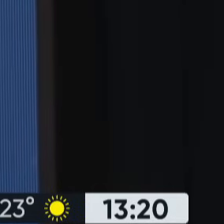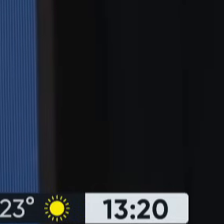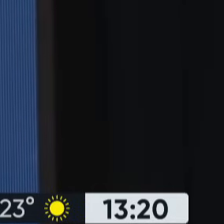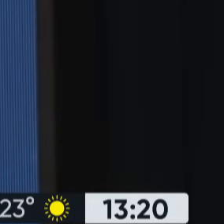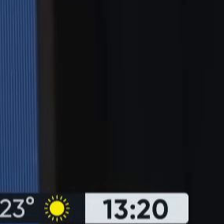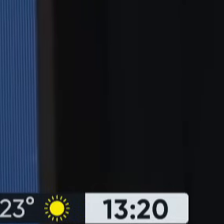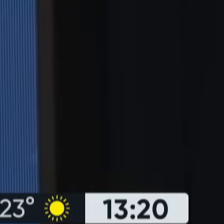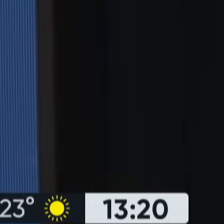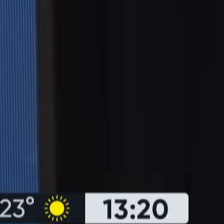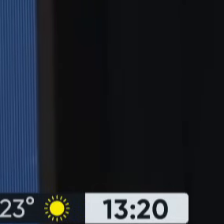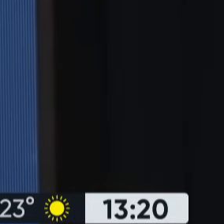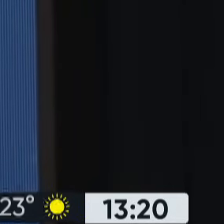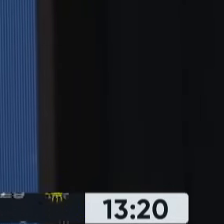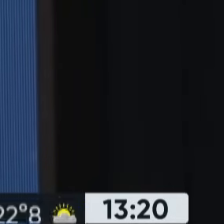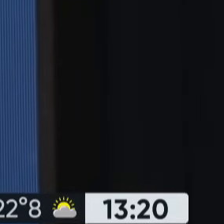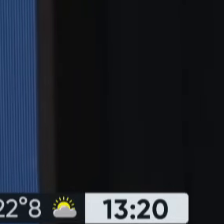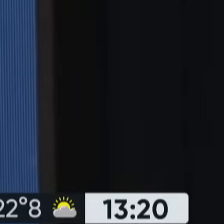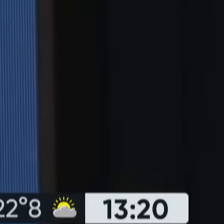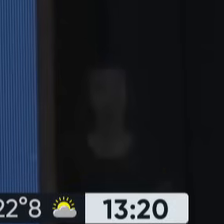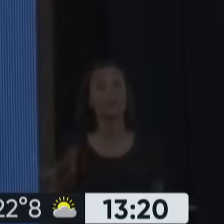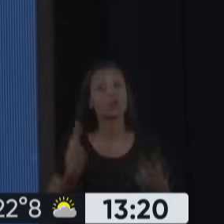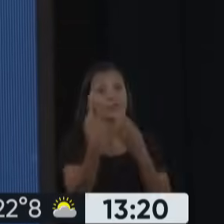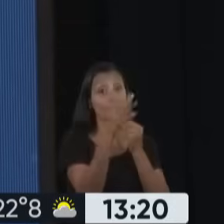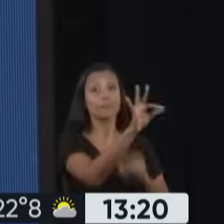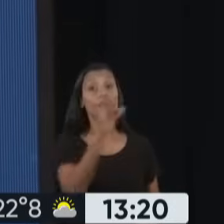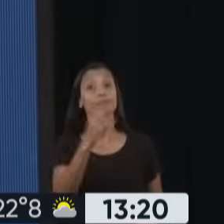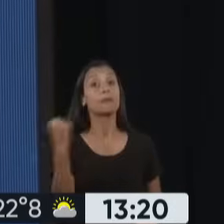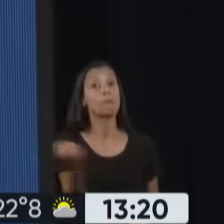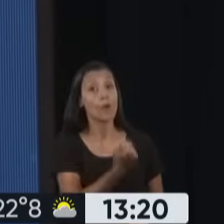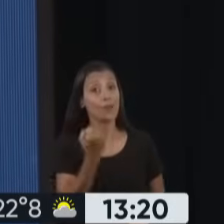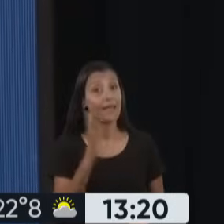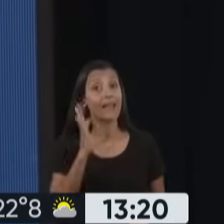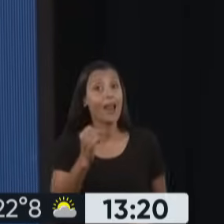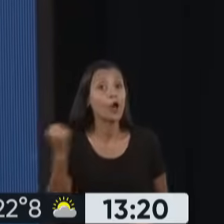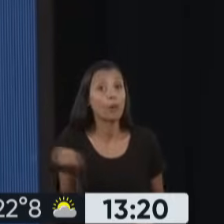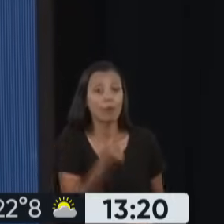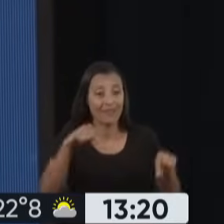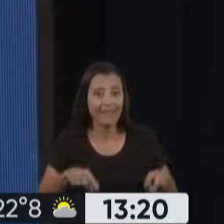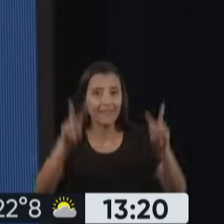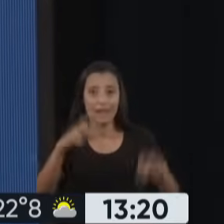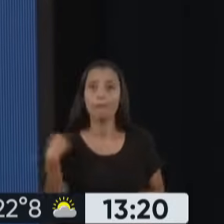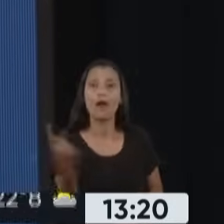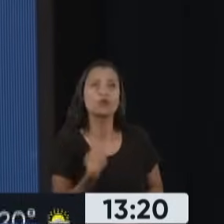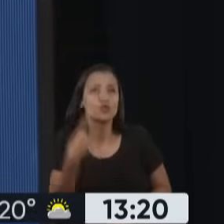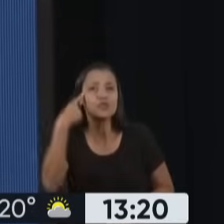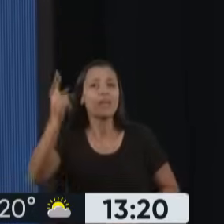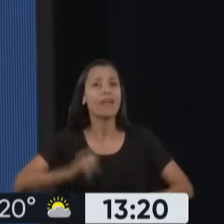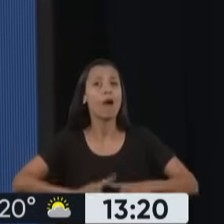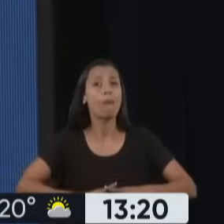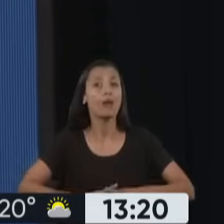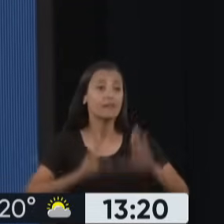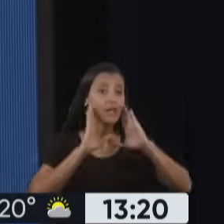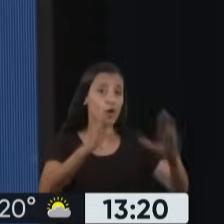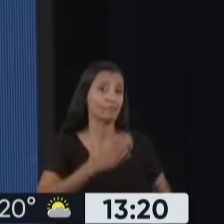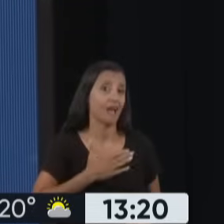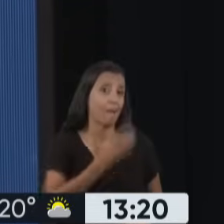Por lo tanto, una de las cosas muy relevantes dentro de nuestra política es el capital